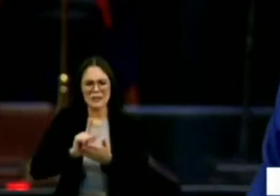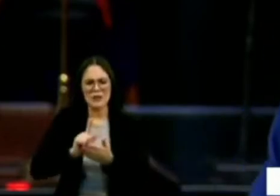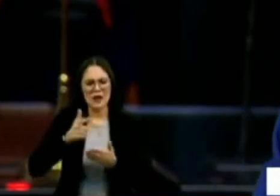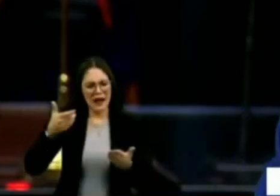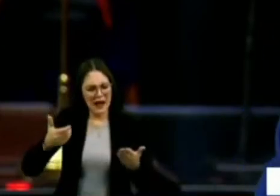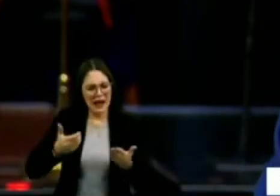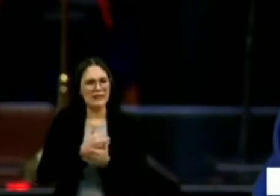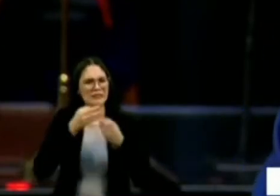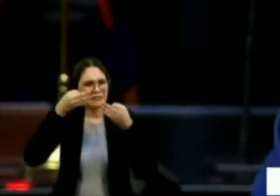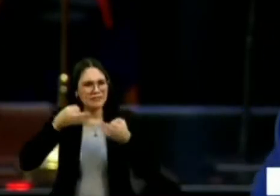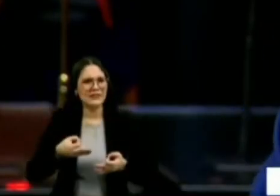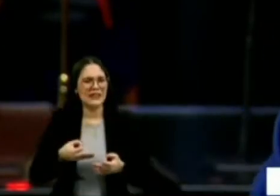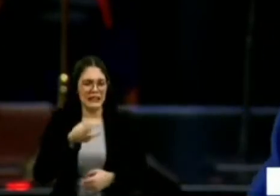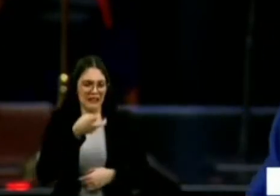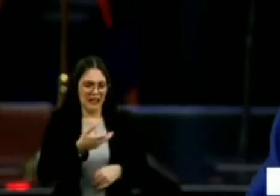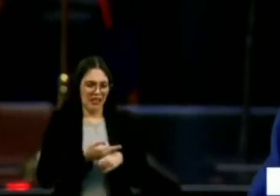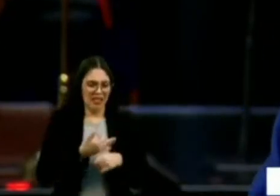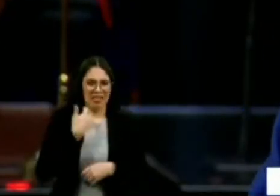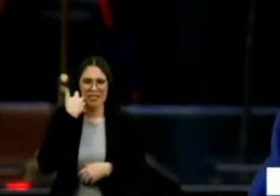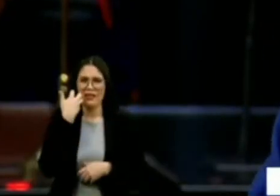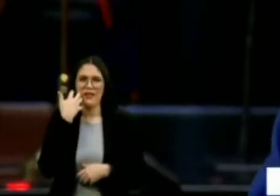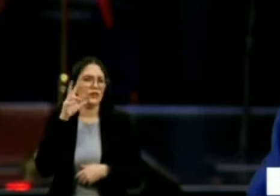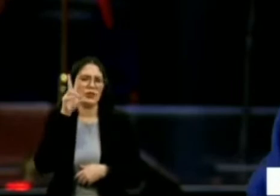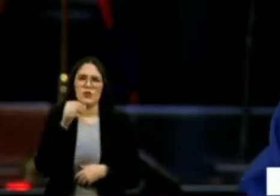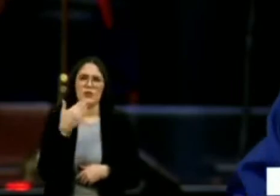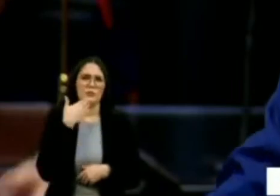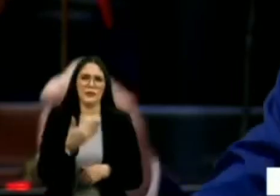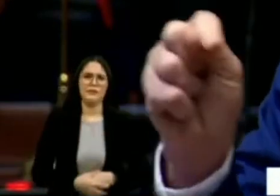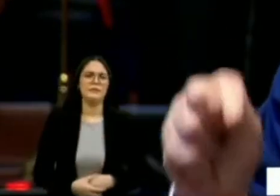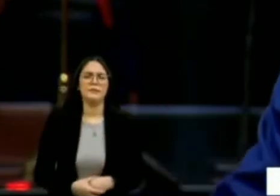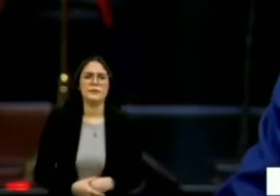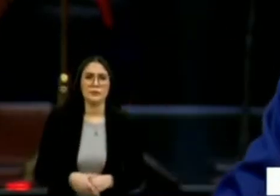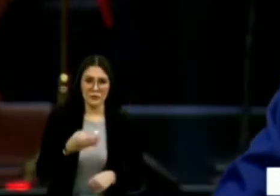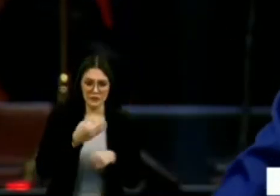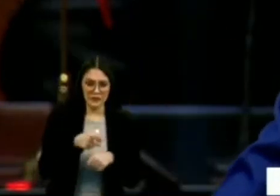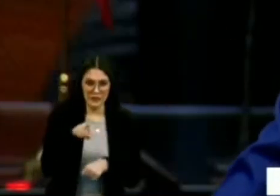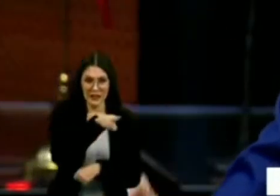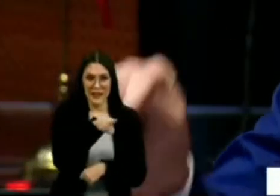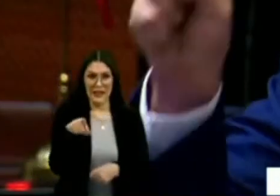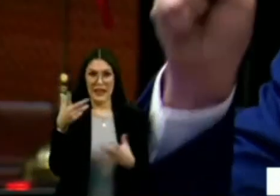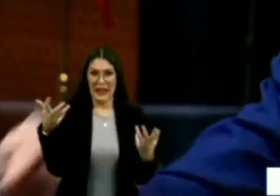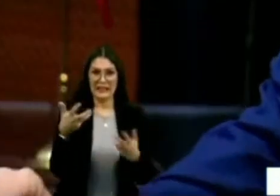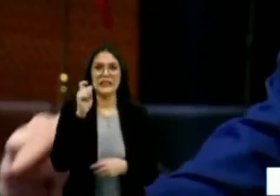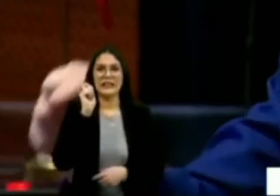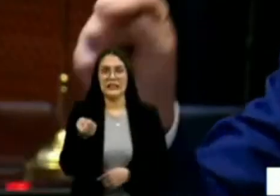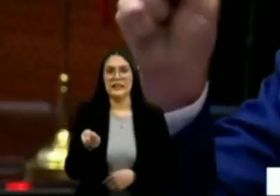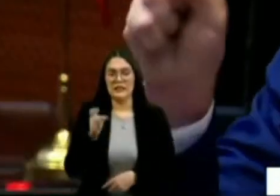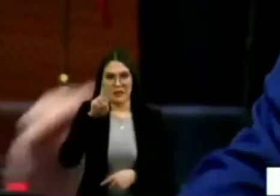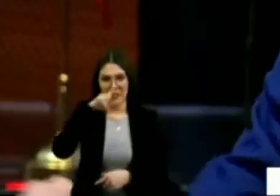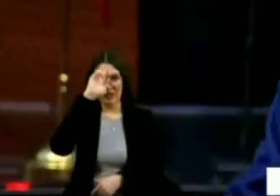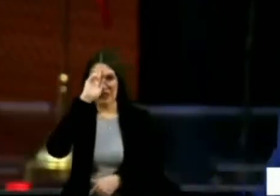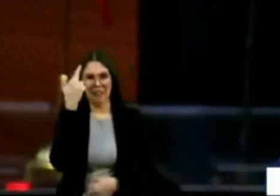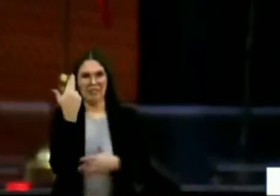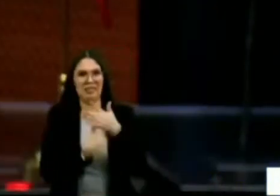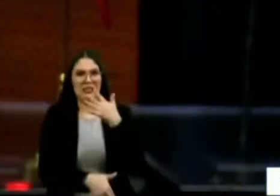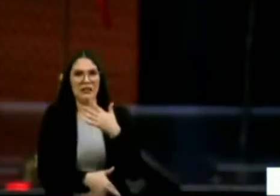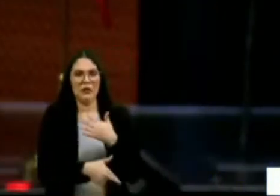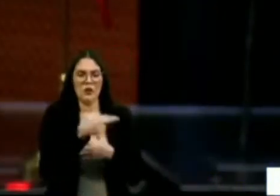no. Lo que están haciendo es una traición a su propia